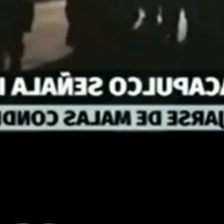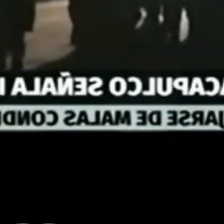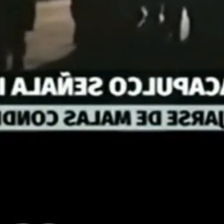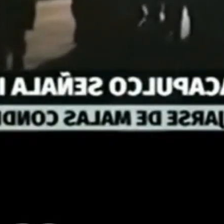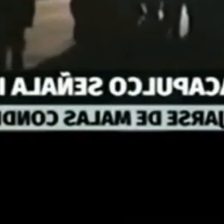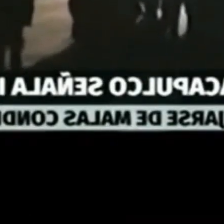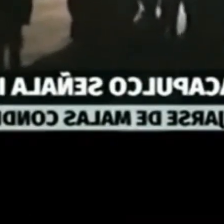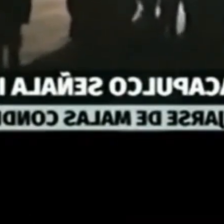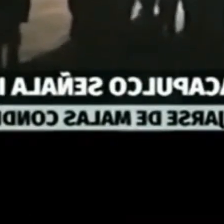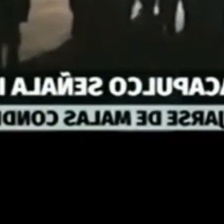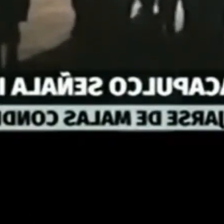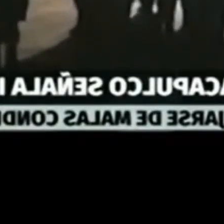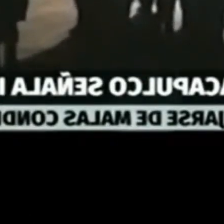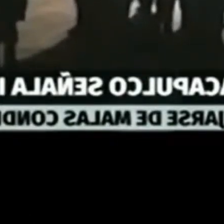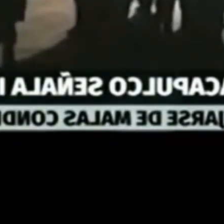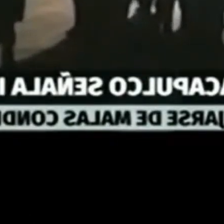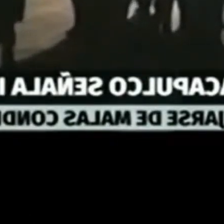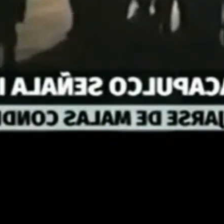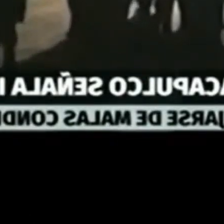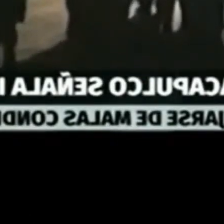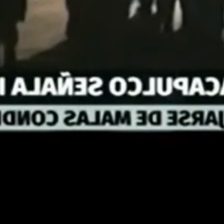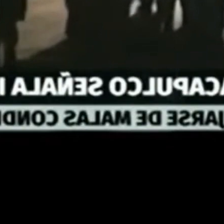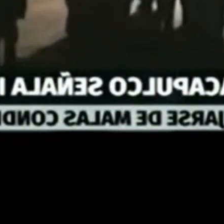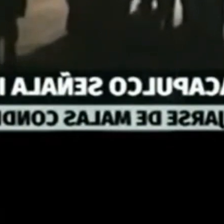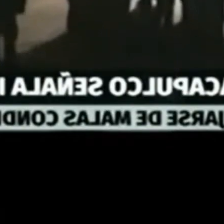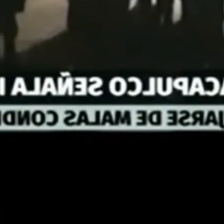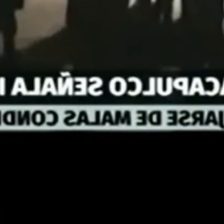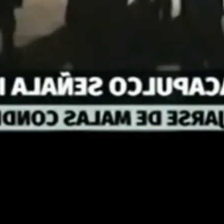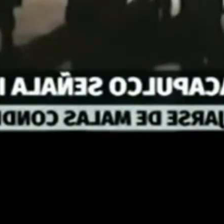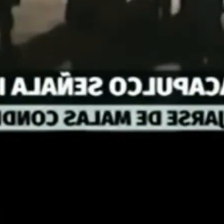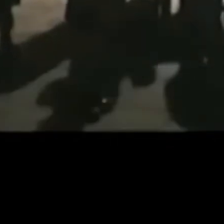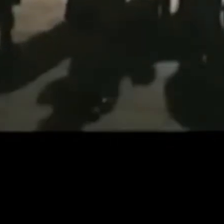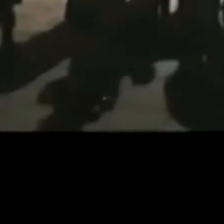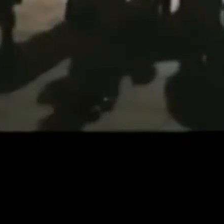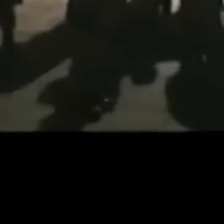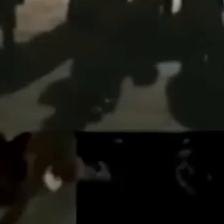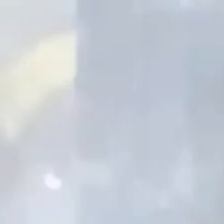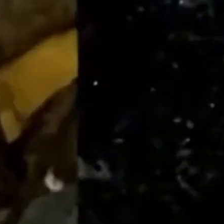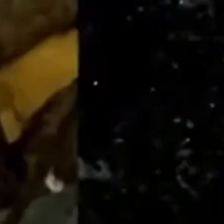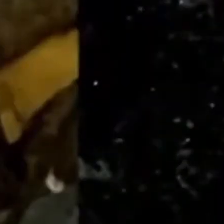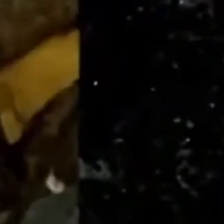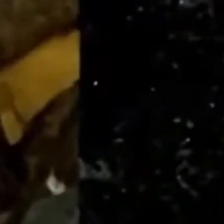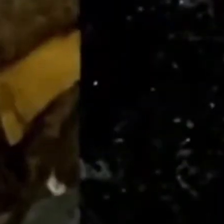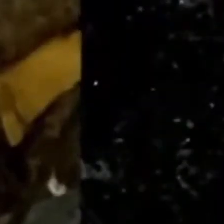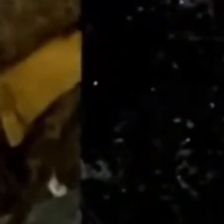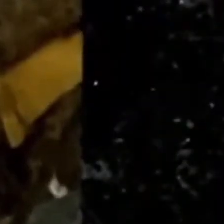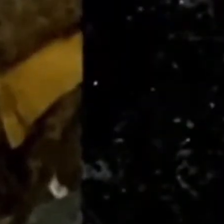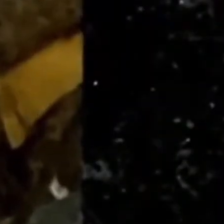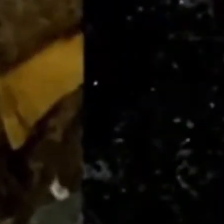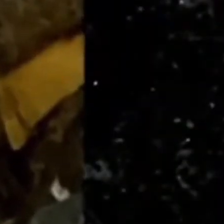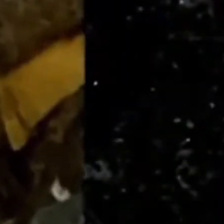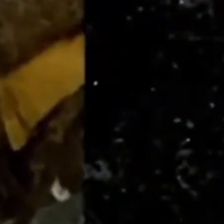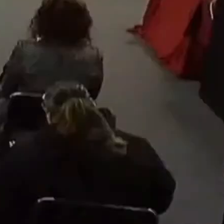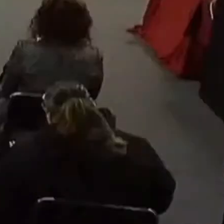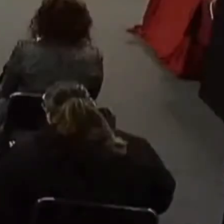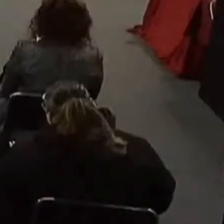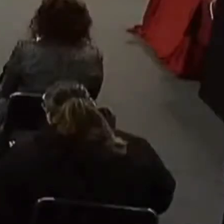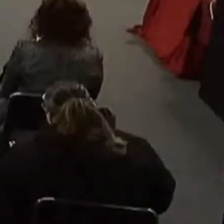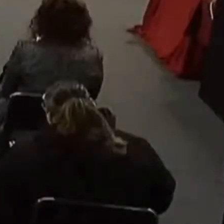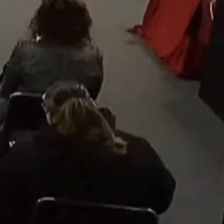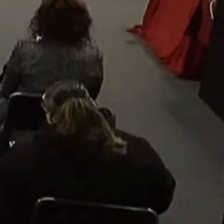en el segundo piso y en el tercer piso han habido ratas. En la cama se han habido chinches. Azucena, a las